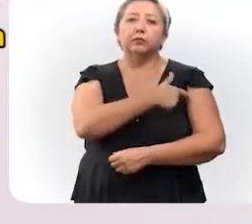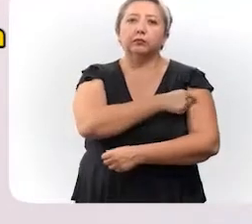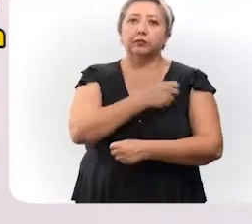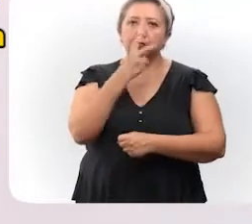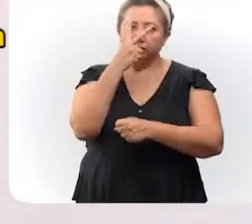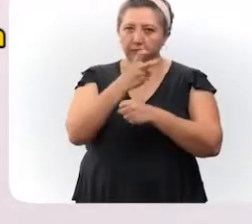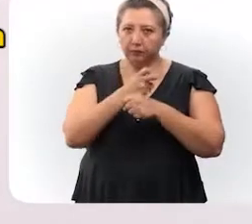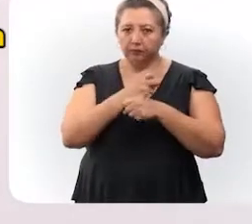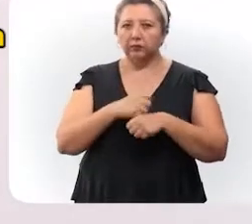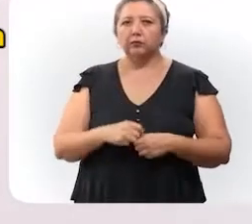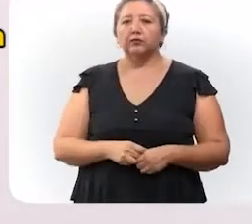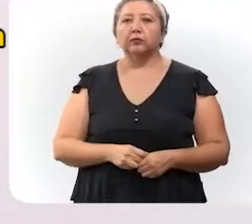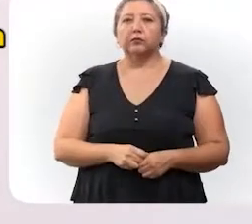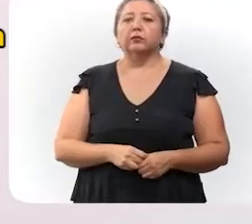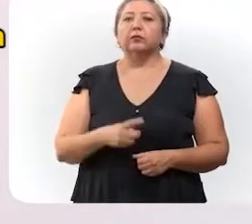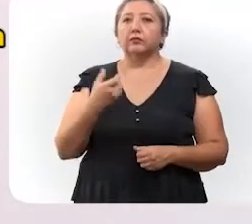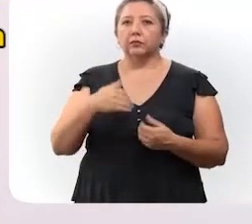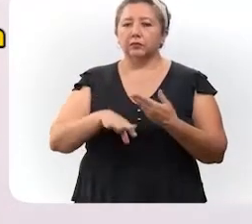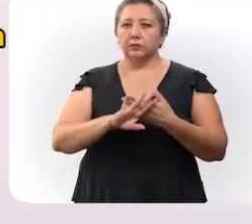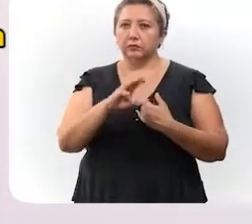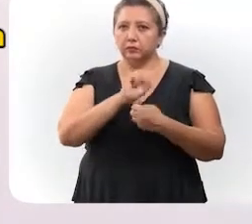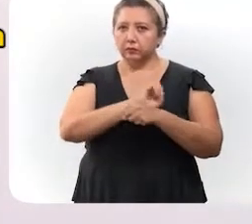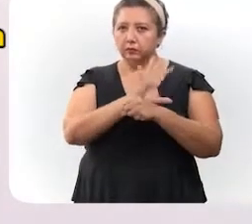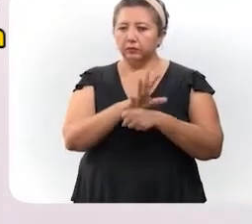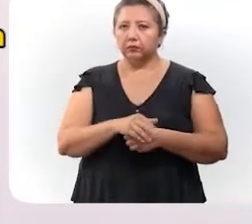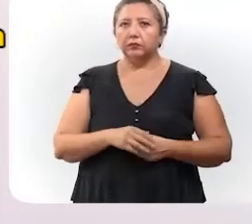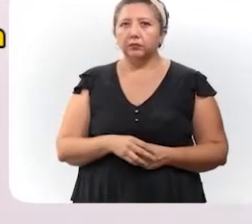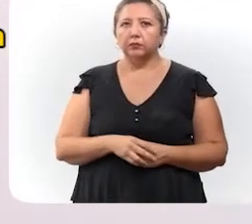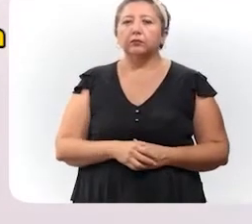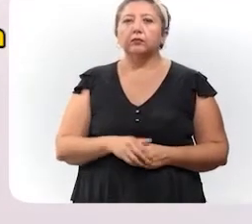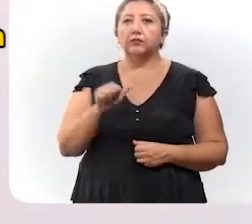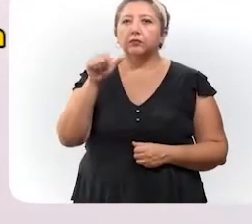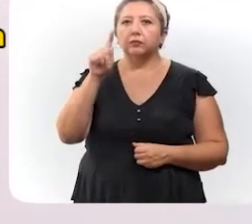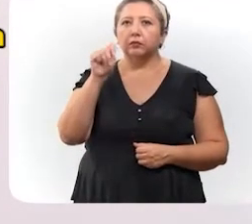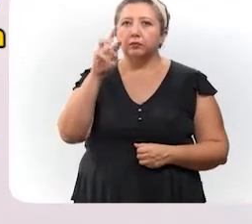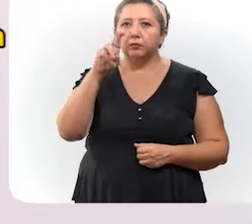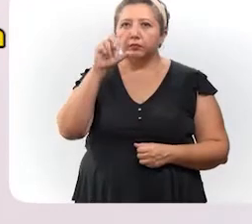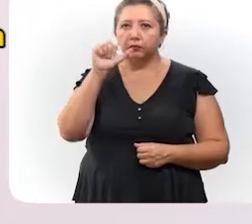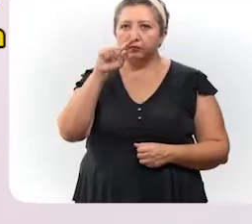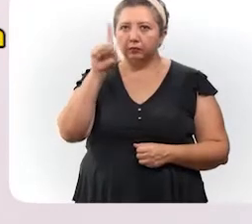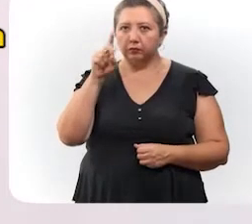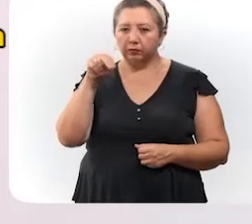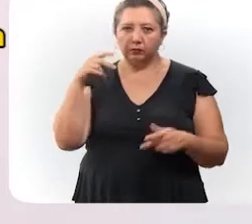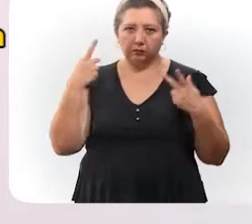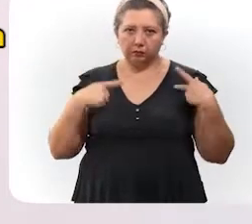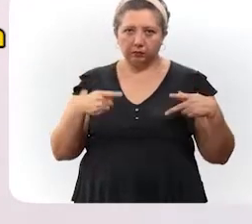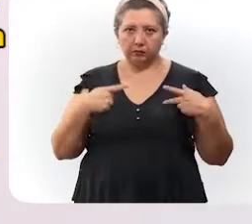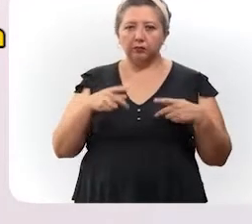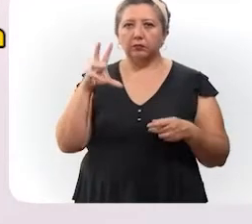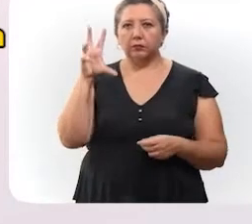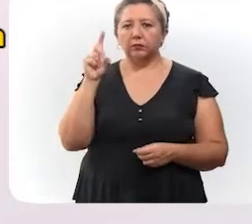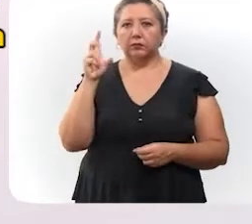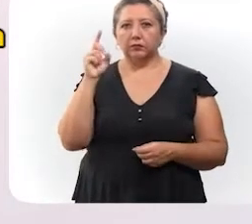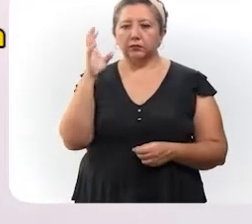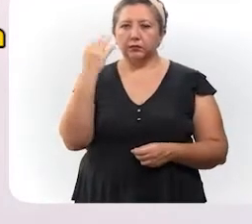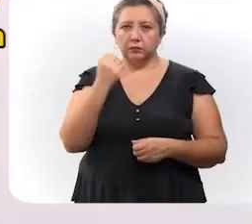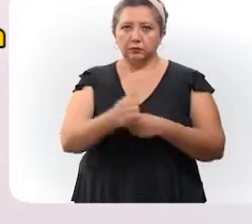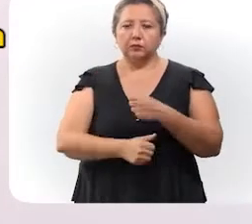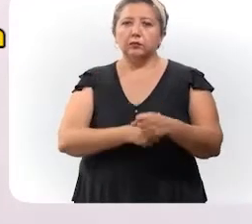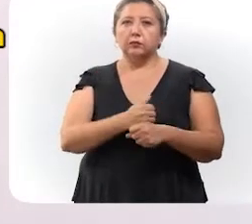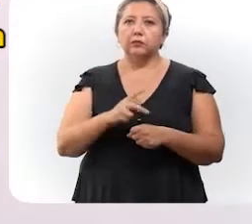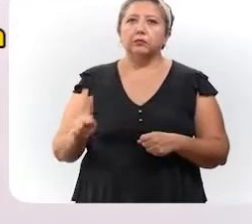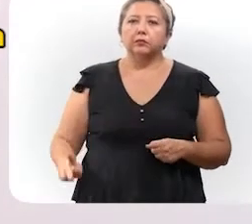de la segunda dosis de la vacuna contra el coronavirus de la farmacéutica AstraZeneca a personas de 30 a 39 años